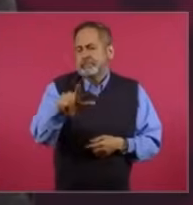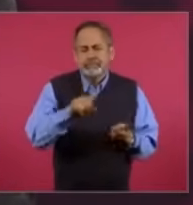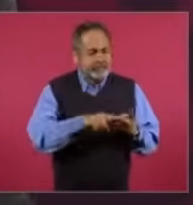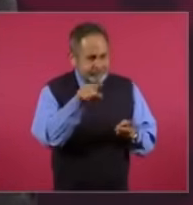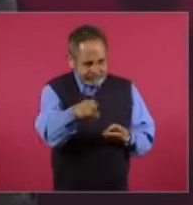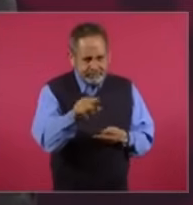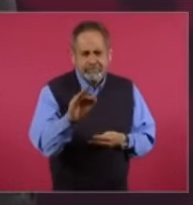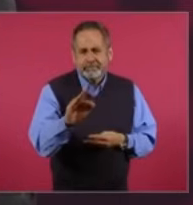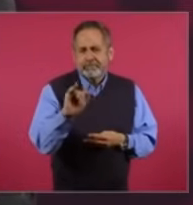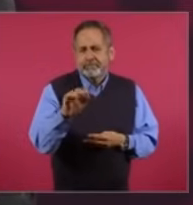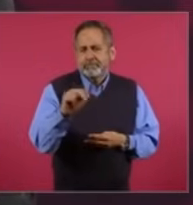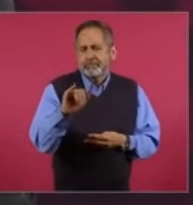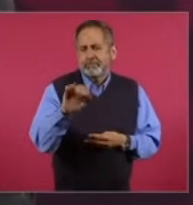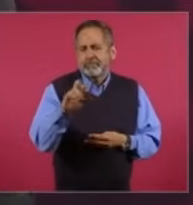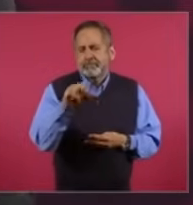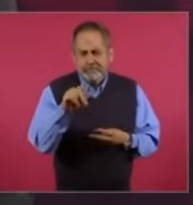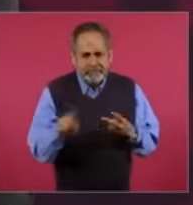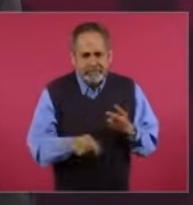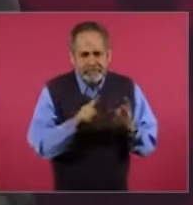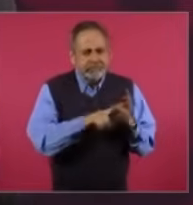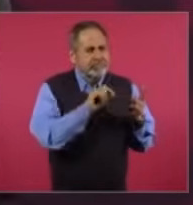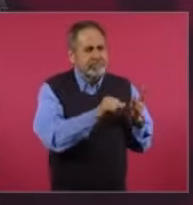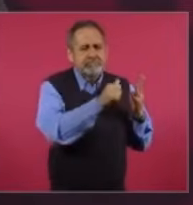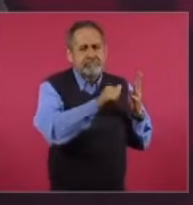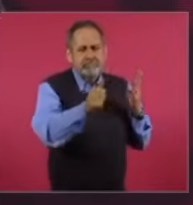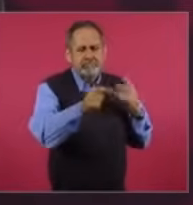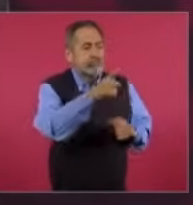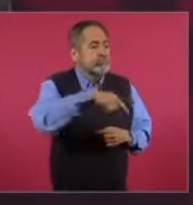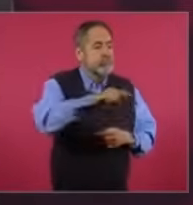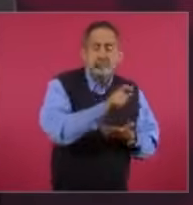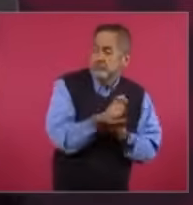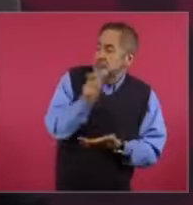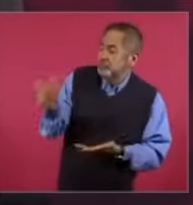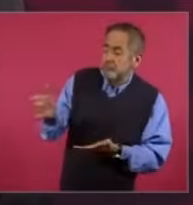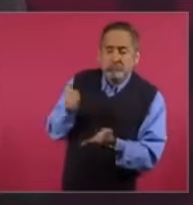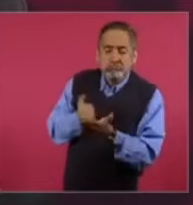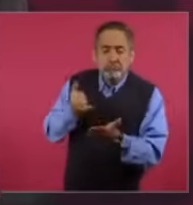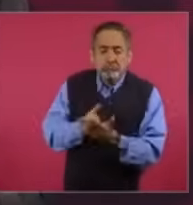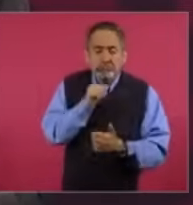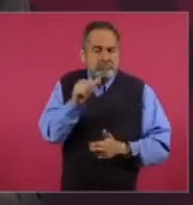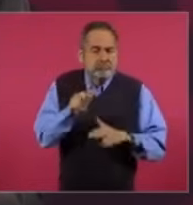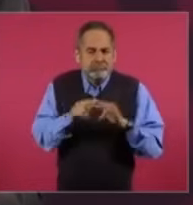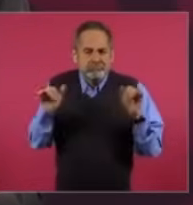otros no pagaban impuestos